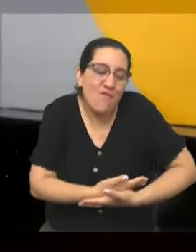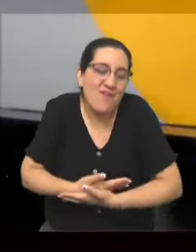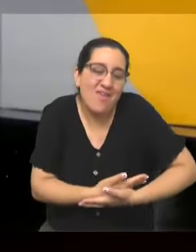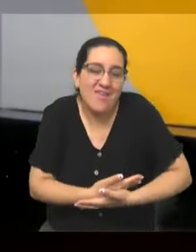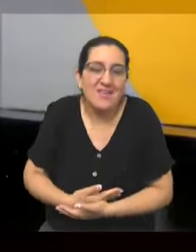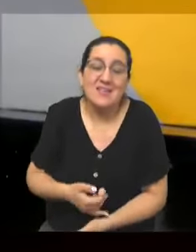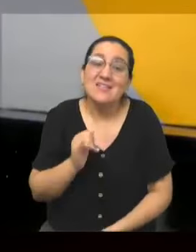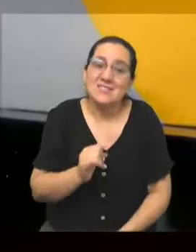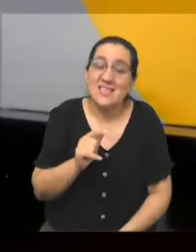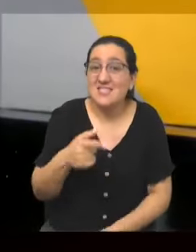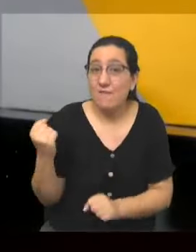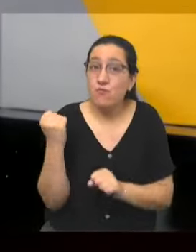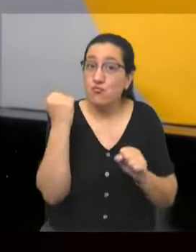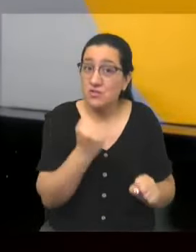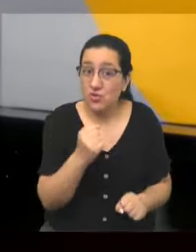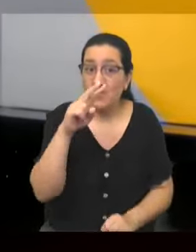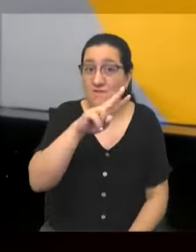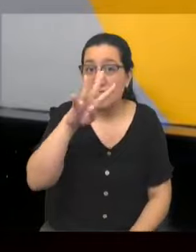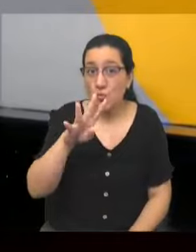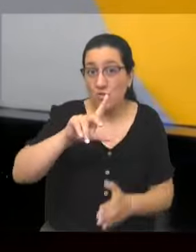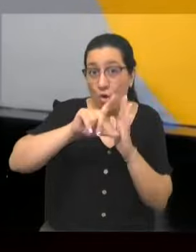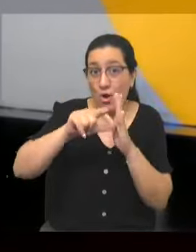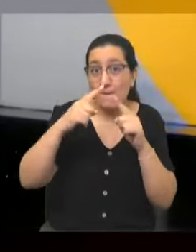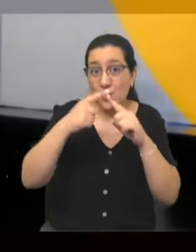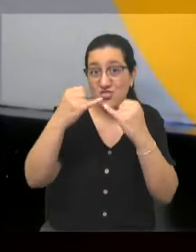Es esa fundación que 24 horas al día,